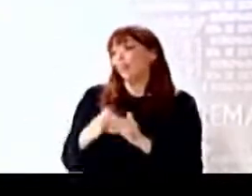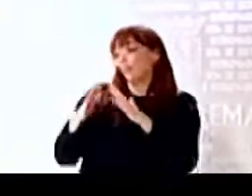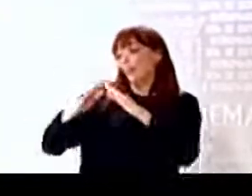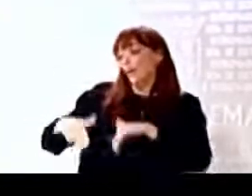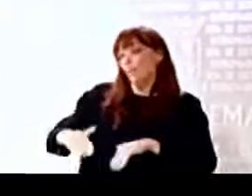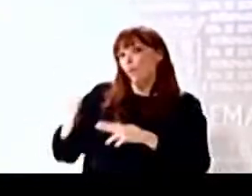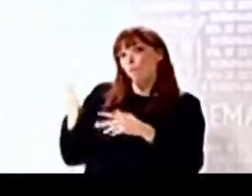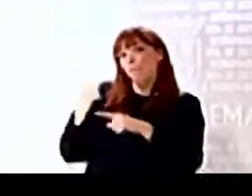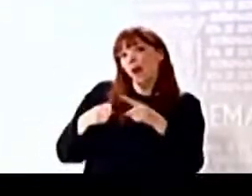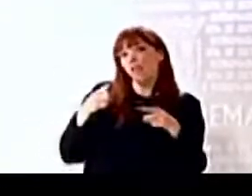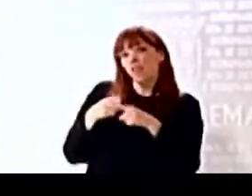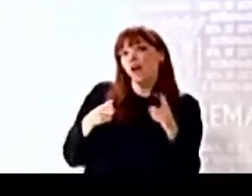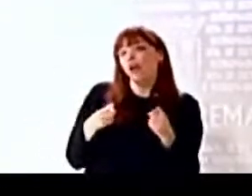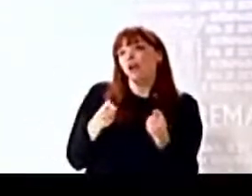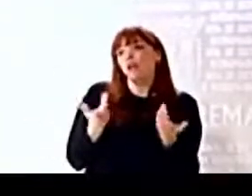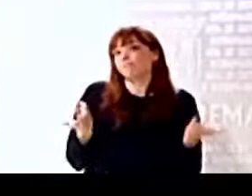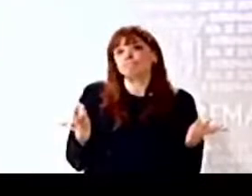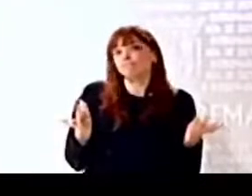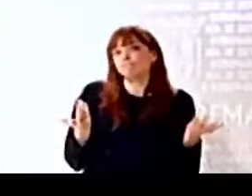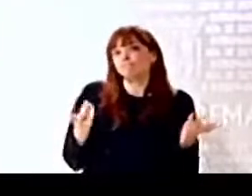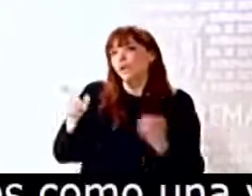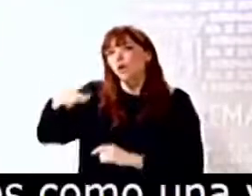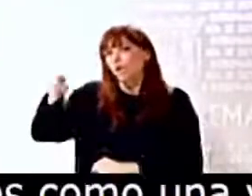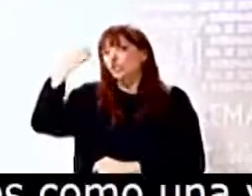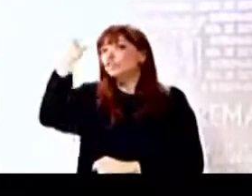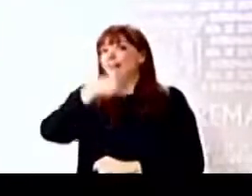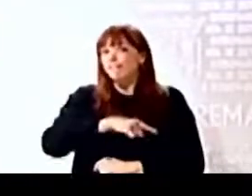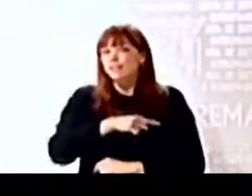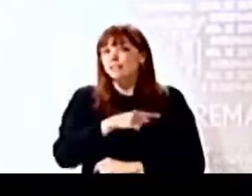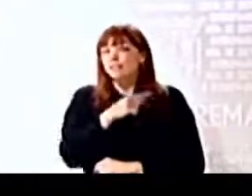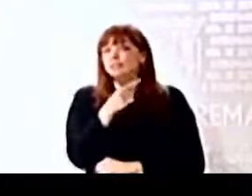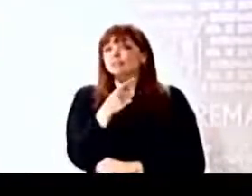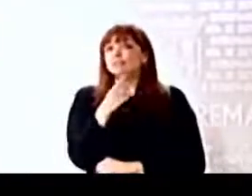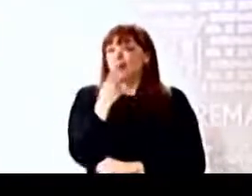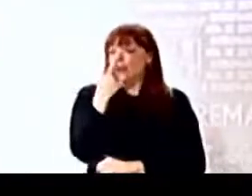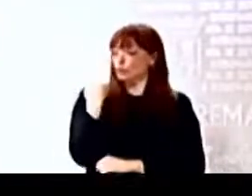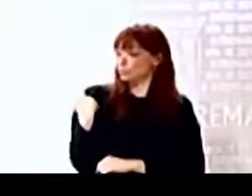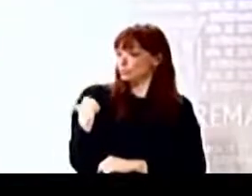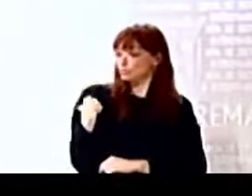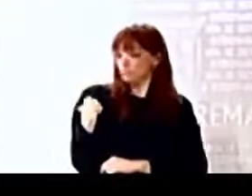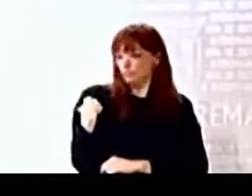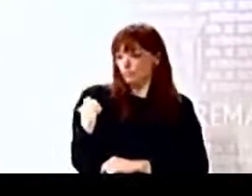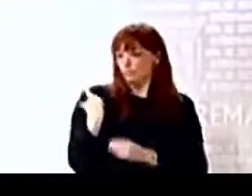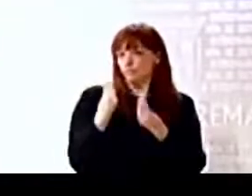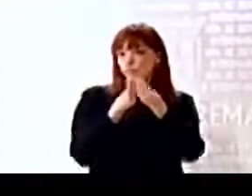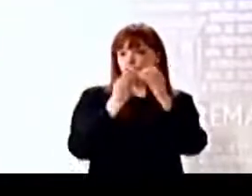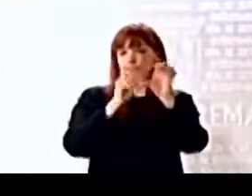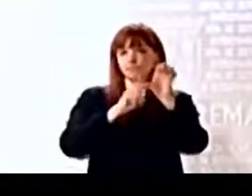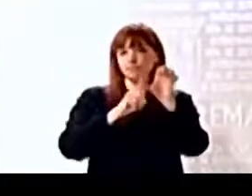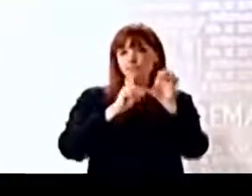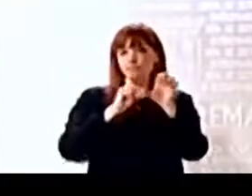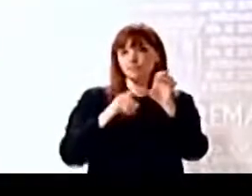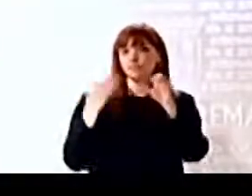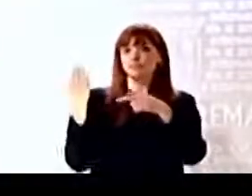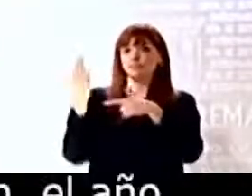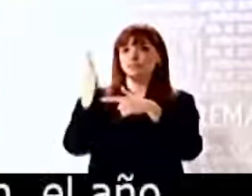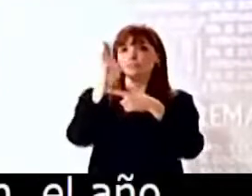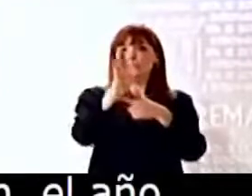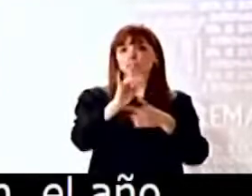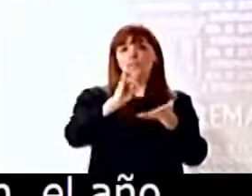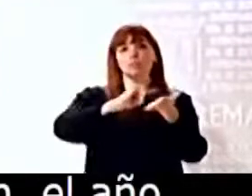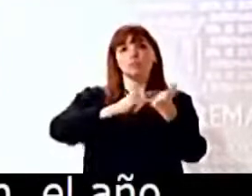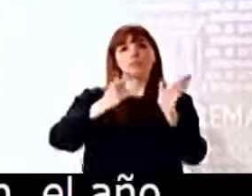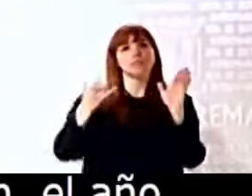nosotros de momento, como ustedes bien saben, el año pasado la Junta de Extremadura presentó